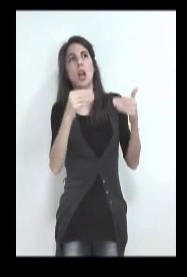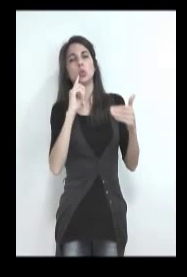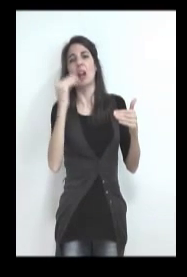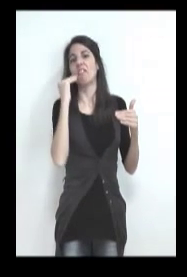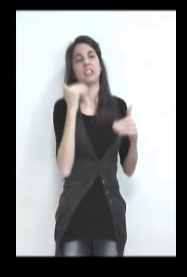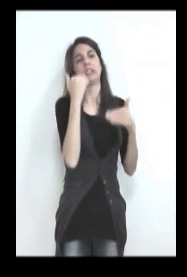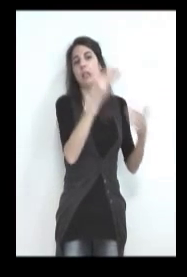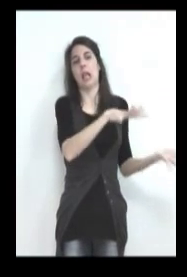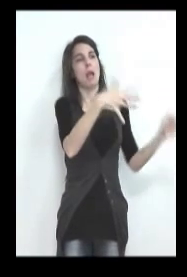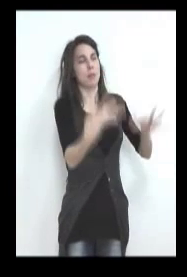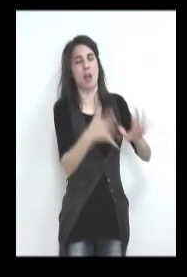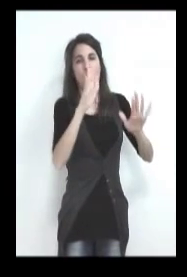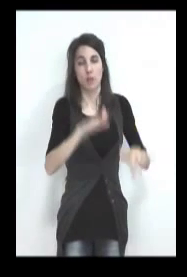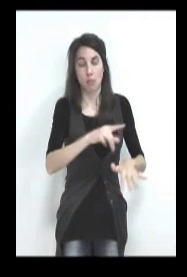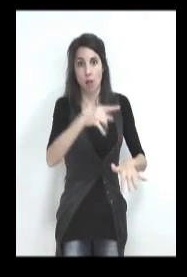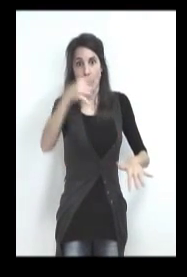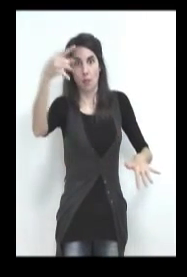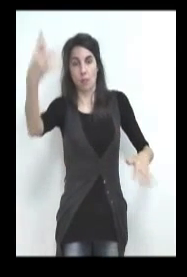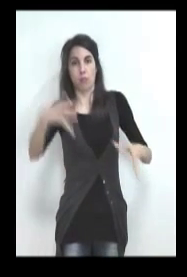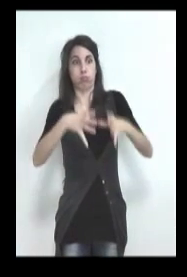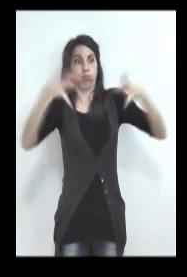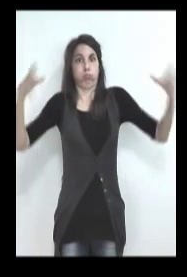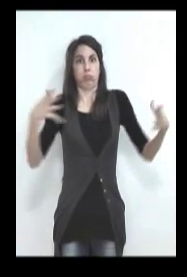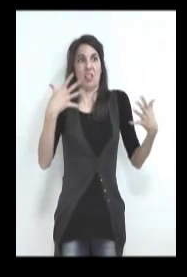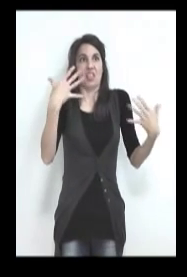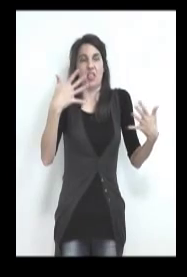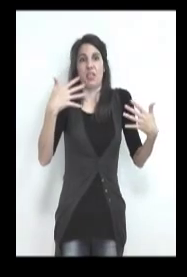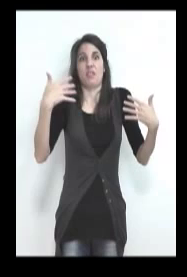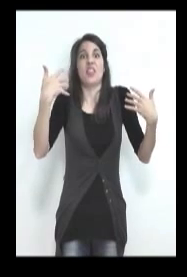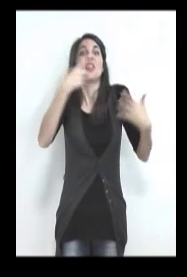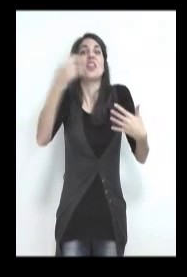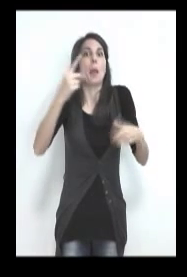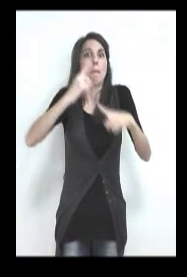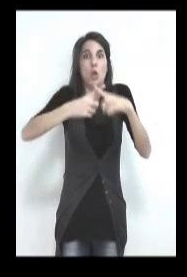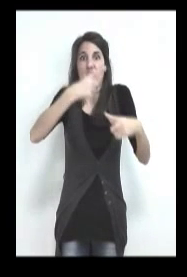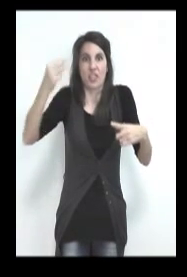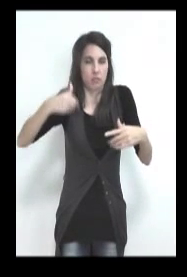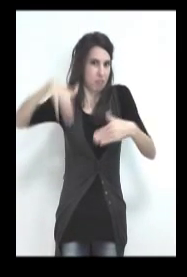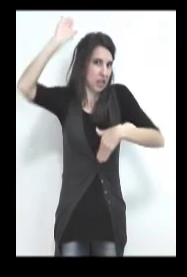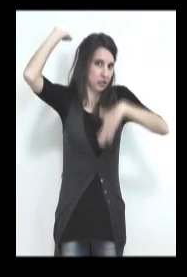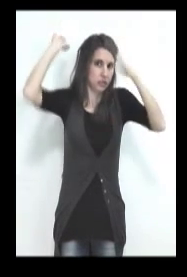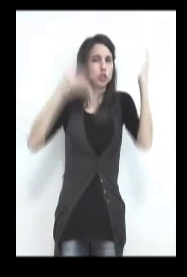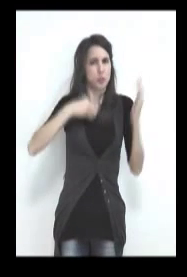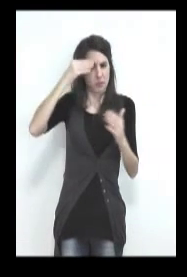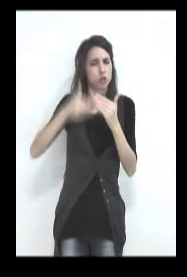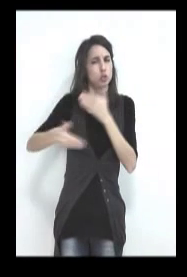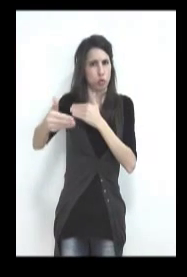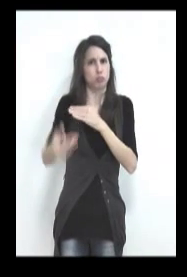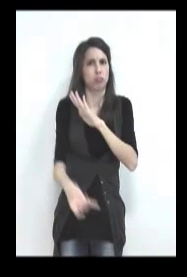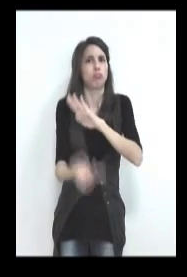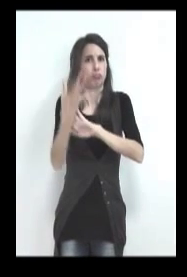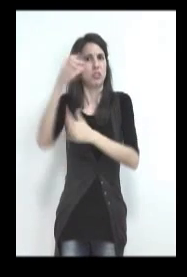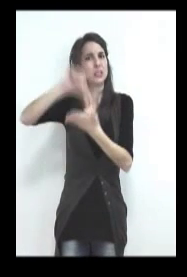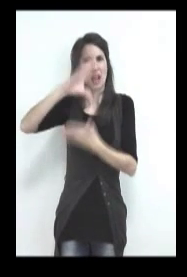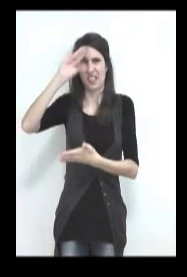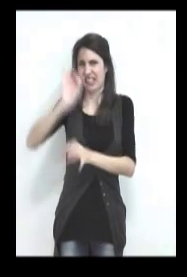no sé si se multiplicó por 10 o por 100, una cosa exagerada, ¿no? Yo creo que las Smart Cities se van a quedar. Depende mucho de esos